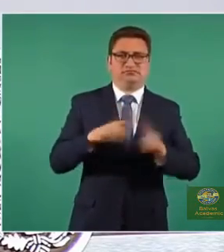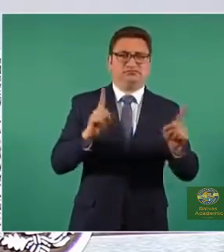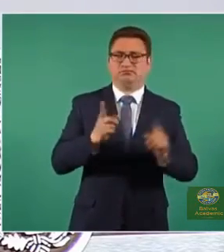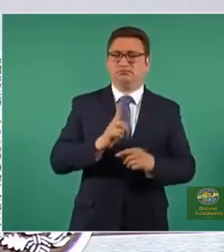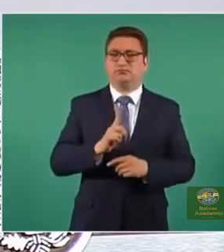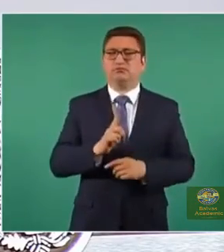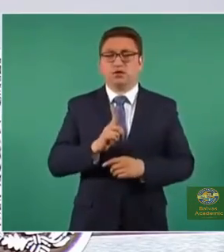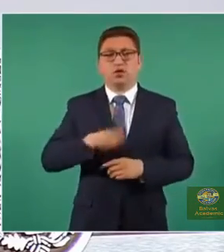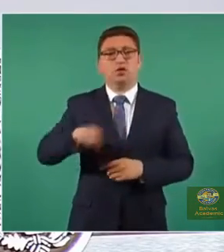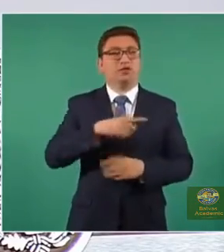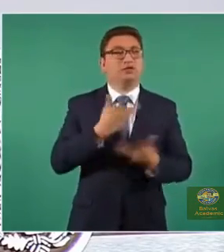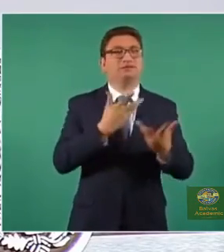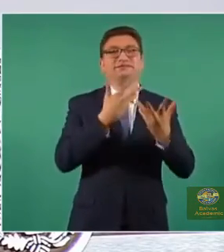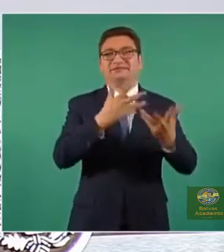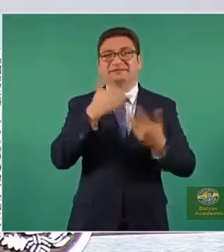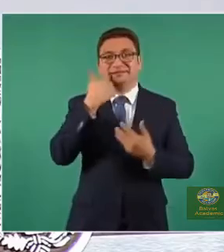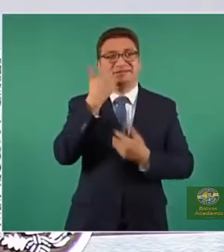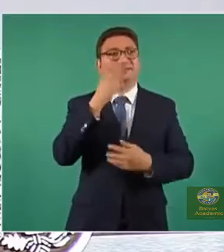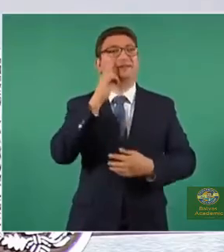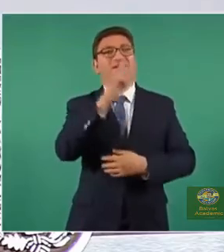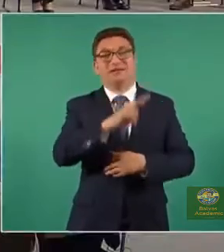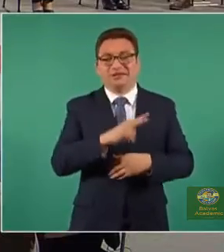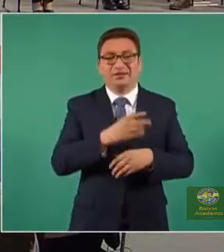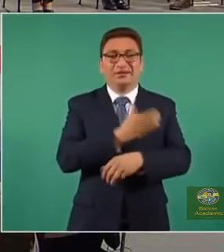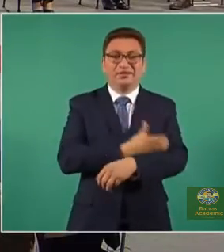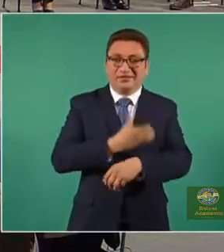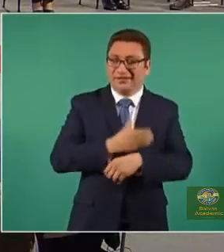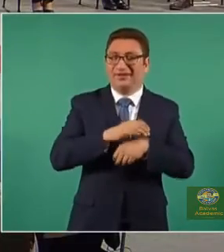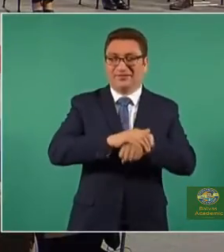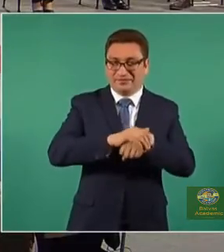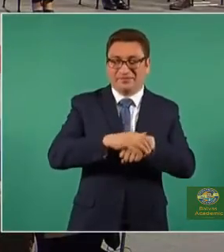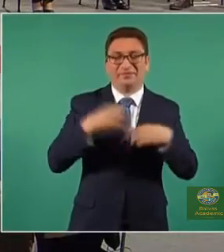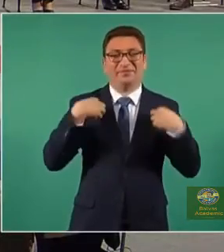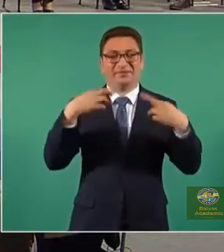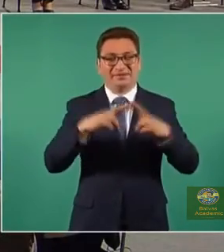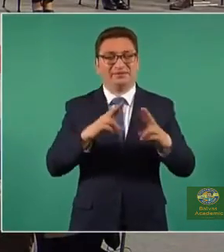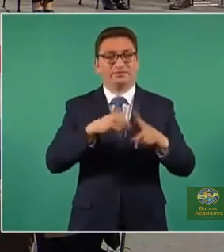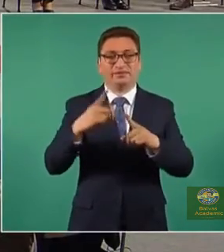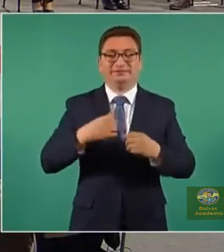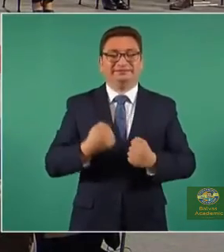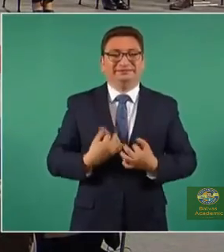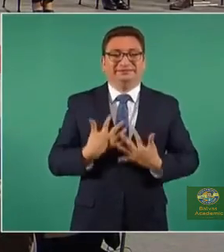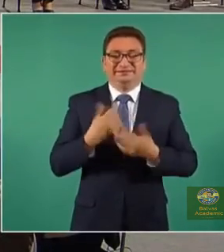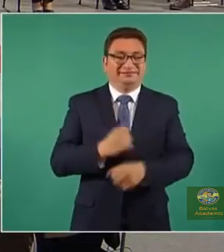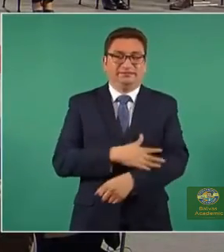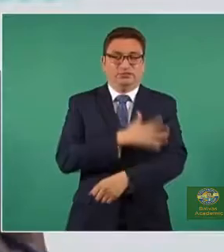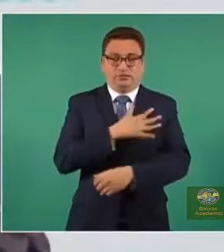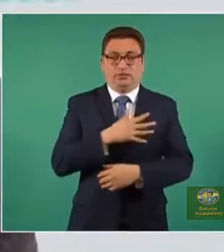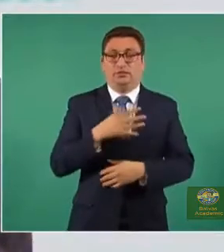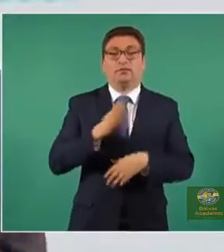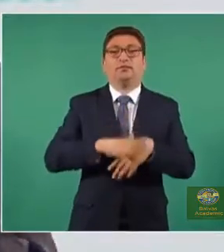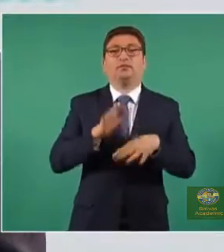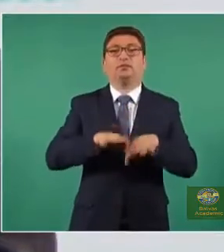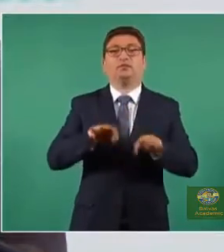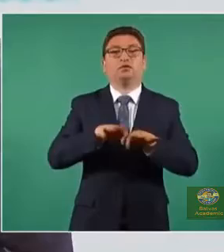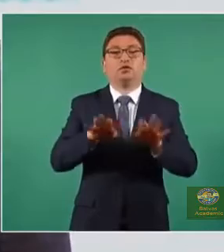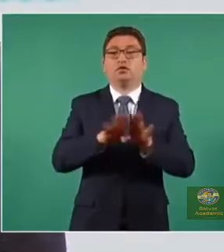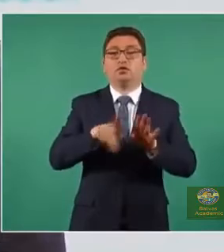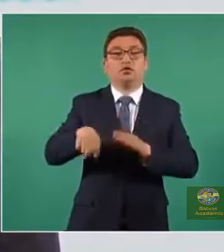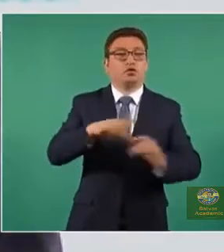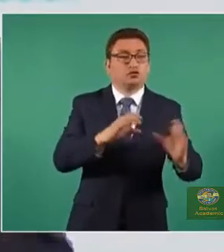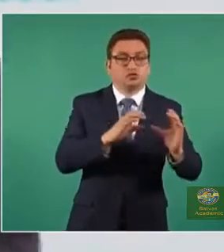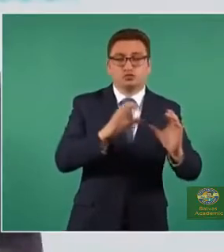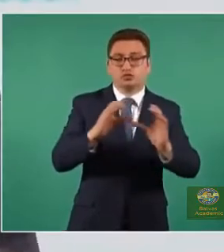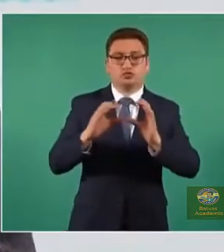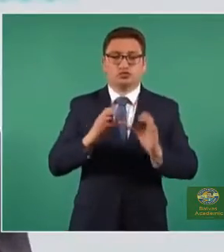la expectativa de ver compañeros, de ver maestros emocionados, y sobre todo la parte de estrategias de